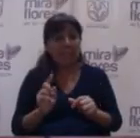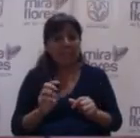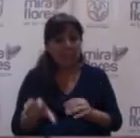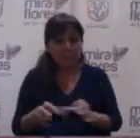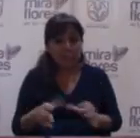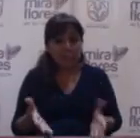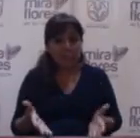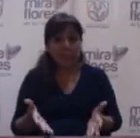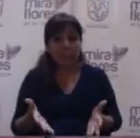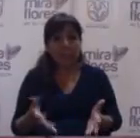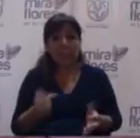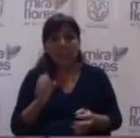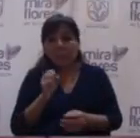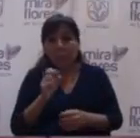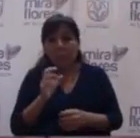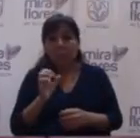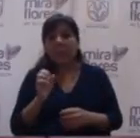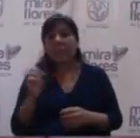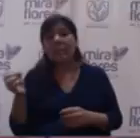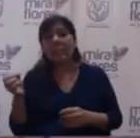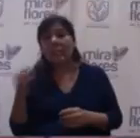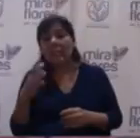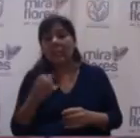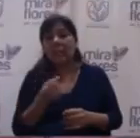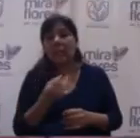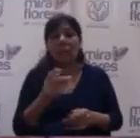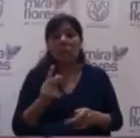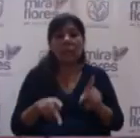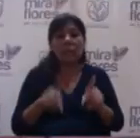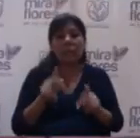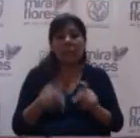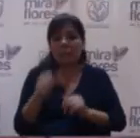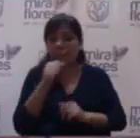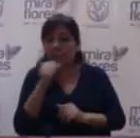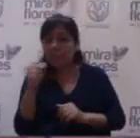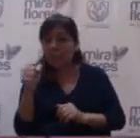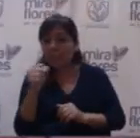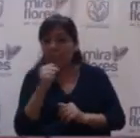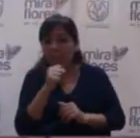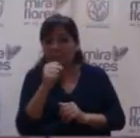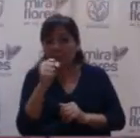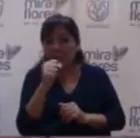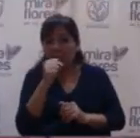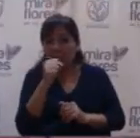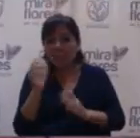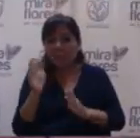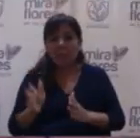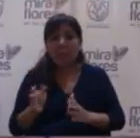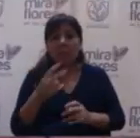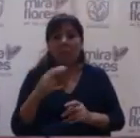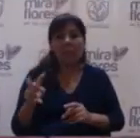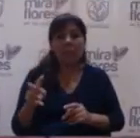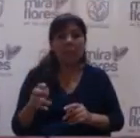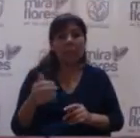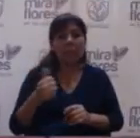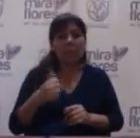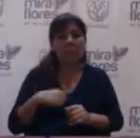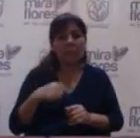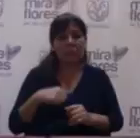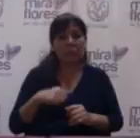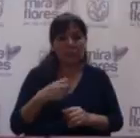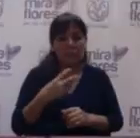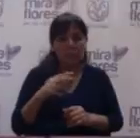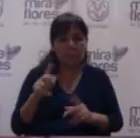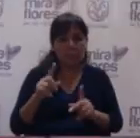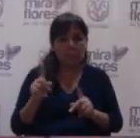Según aducen algunas de las personas entrevistadas a raíz de este tema por parte de la municipalidad para ver qué sucedió,